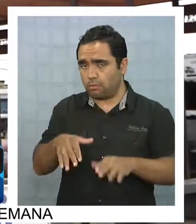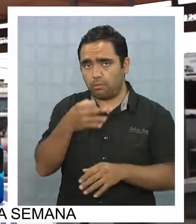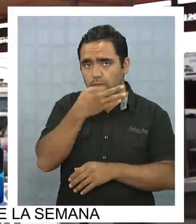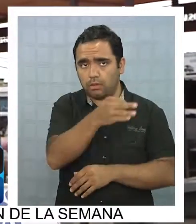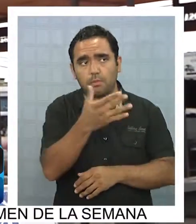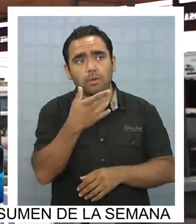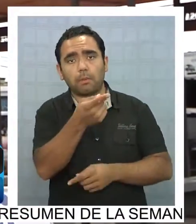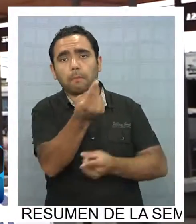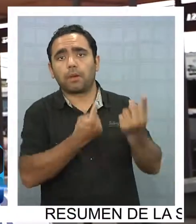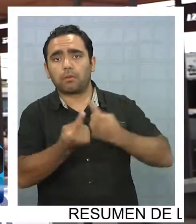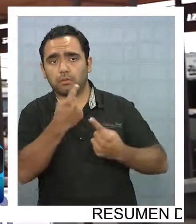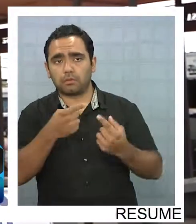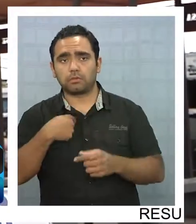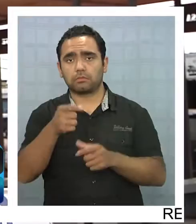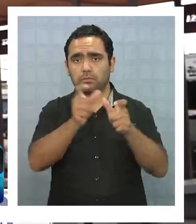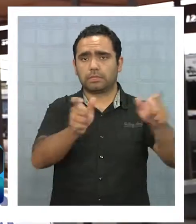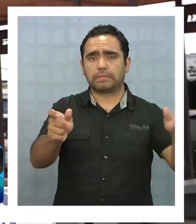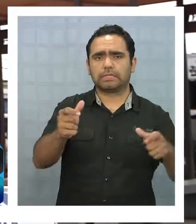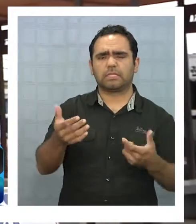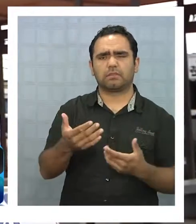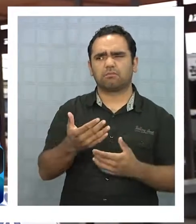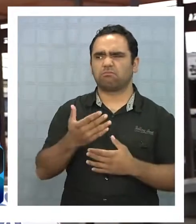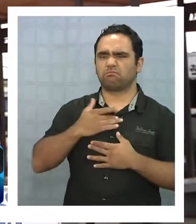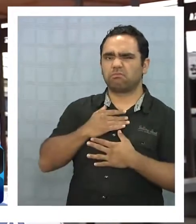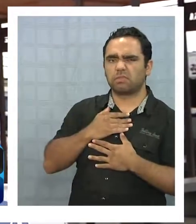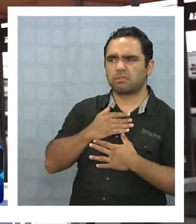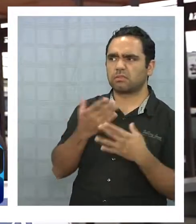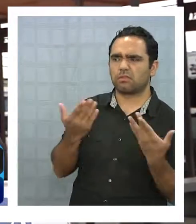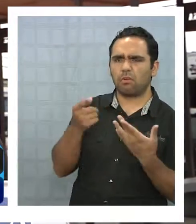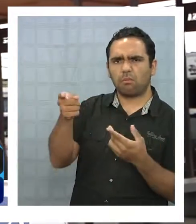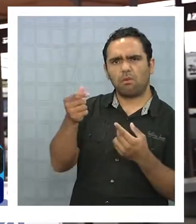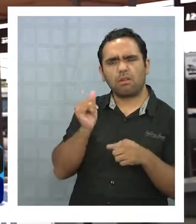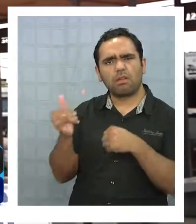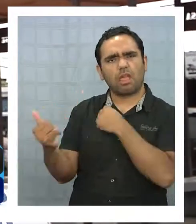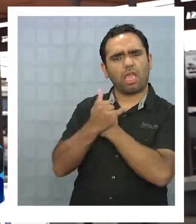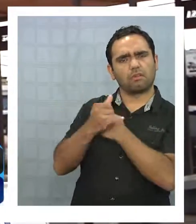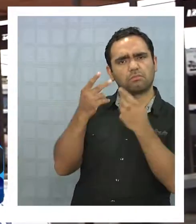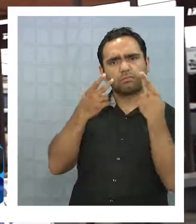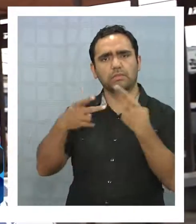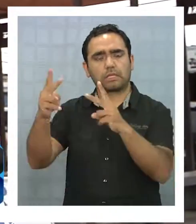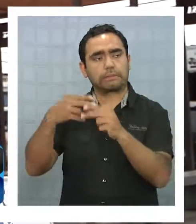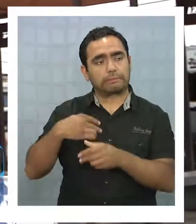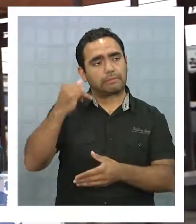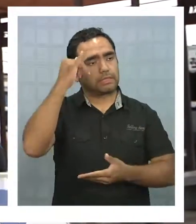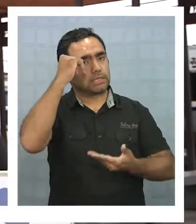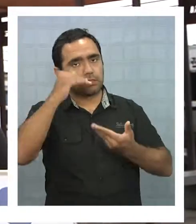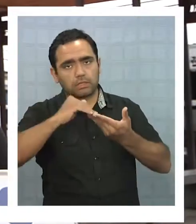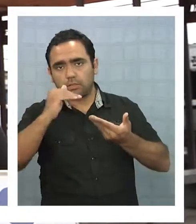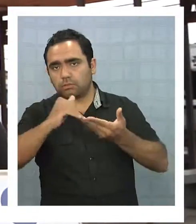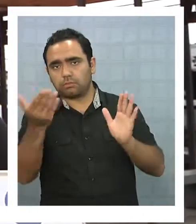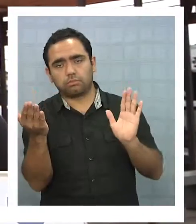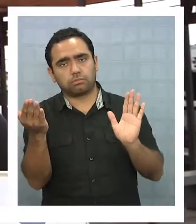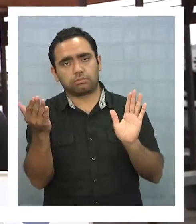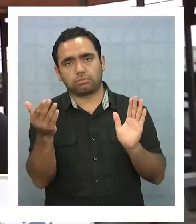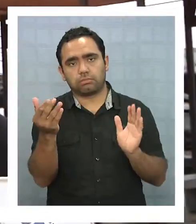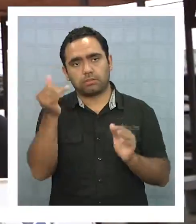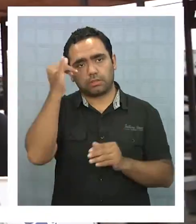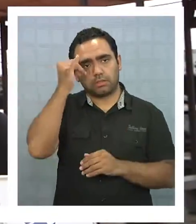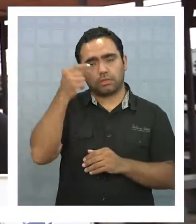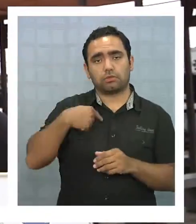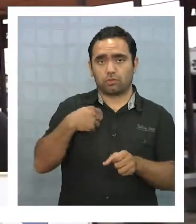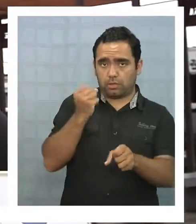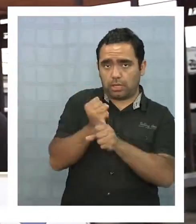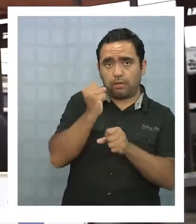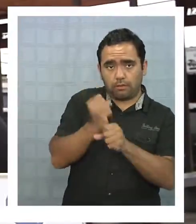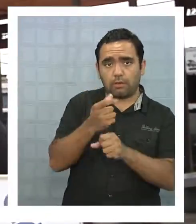preguntas de los electores, si los electores se sintieron defraudados al sentir que este concejal de cierta manera no cumplió, yo les pido perdón a mis electores, pero yo siento que yo estoy trabajando para ser